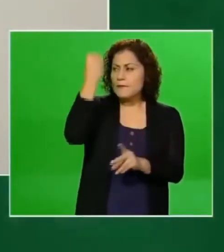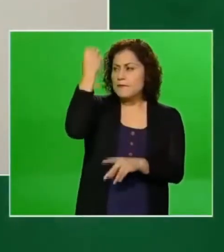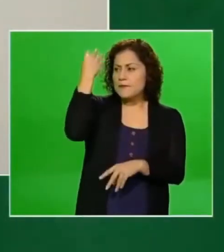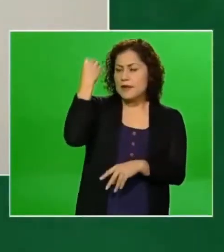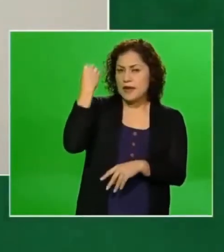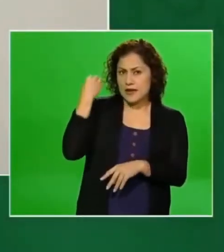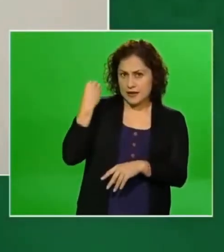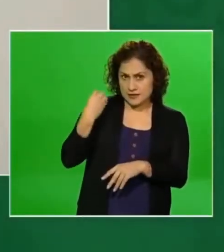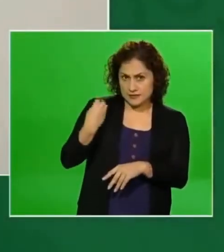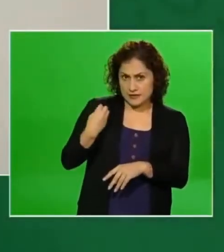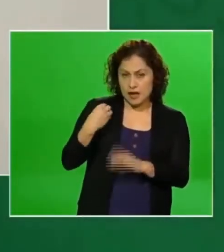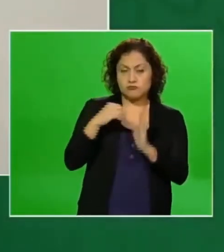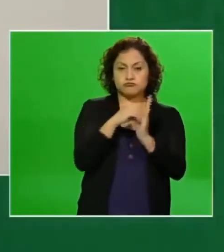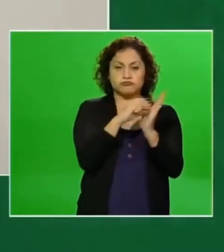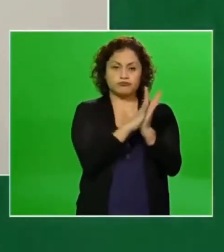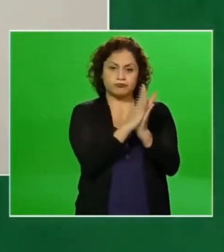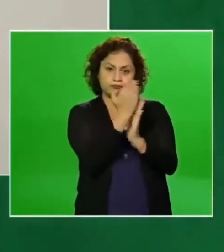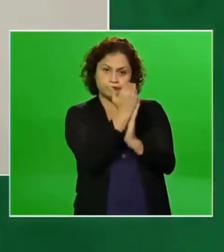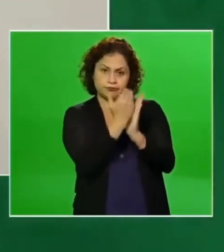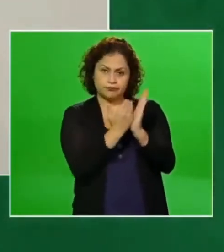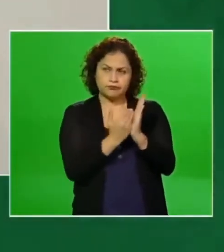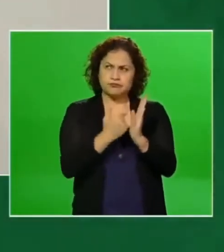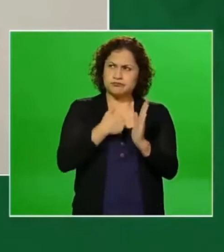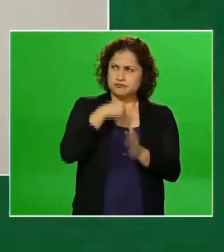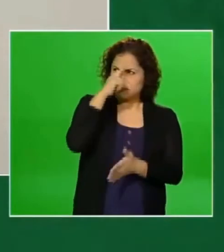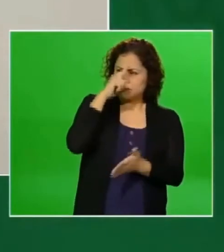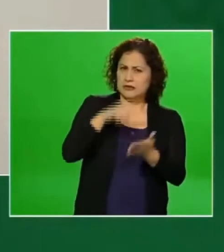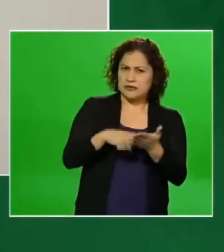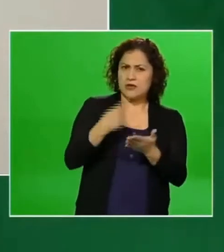de riesgo epidemiológico antes de